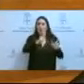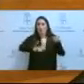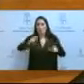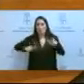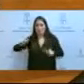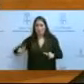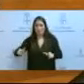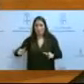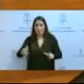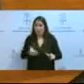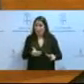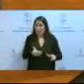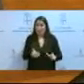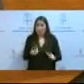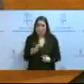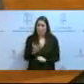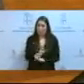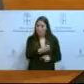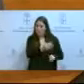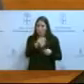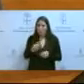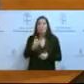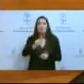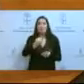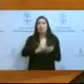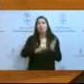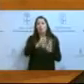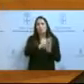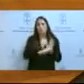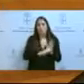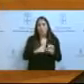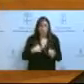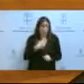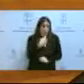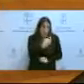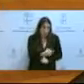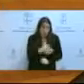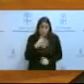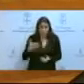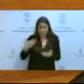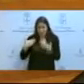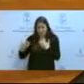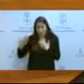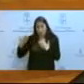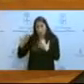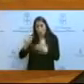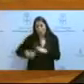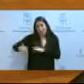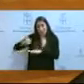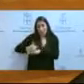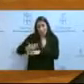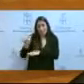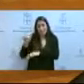de manera más inmediata y también del contrato programa que ya les anuncio, porque lo hemos hablado con el electorado,